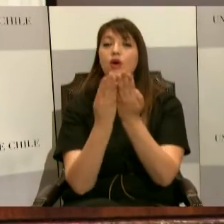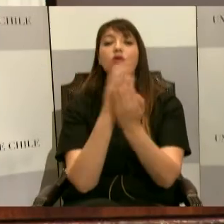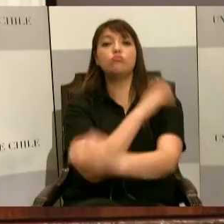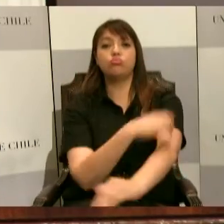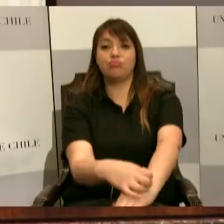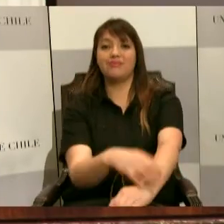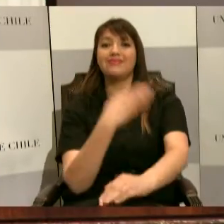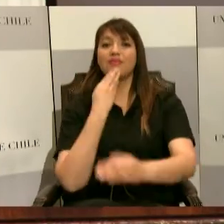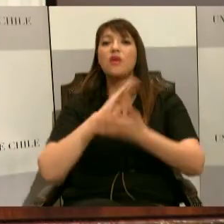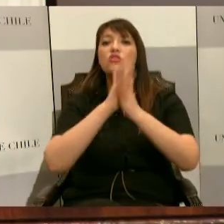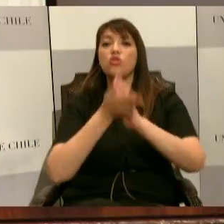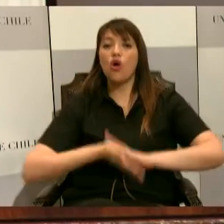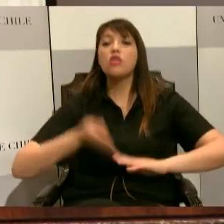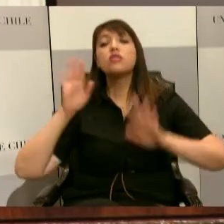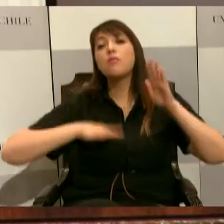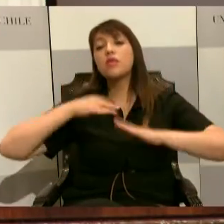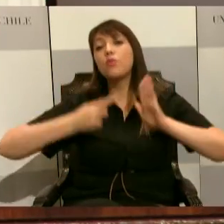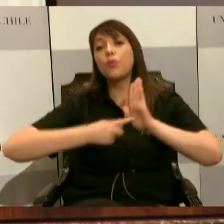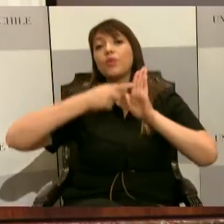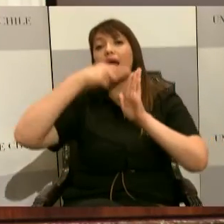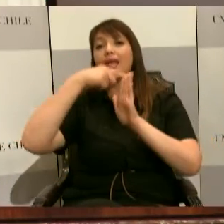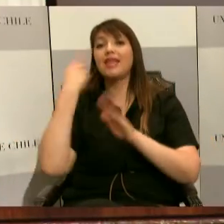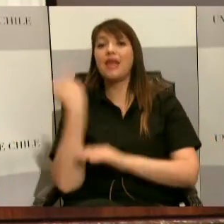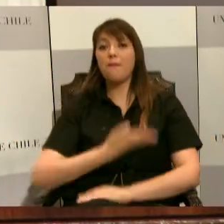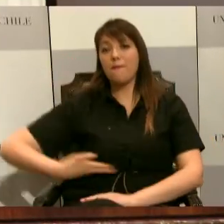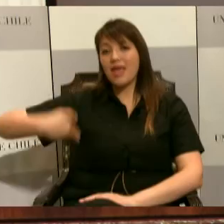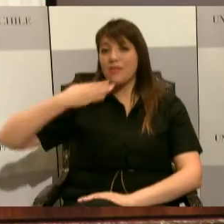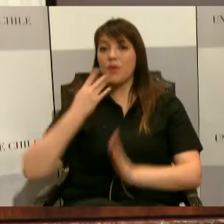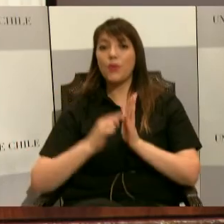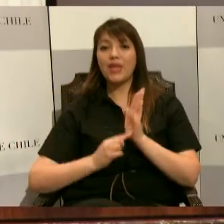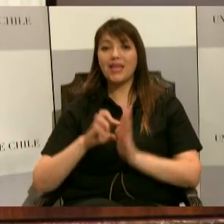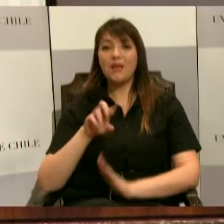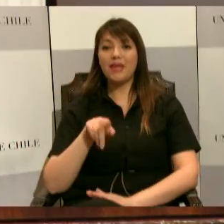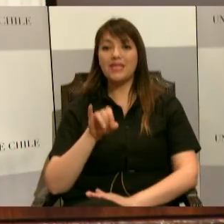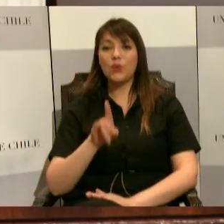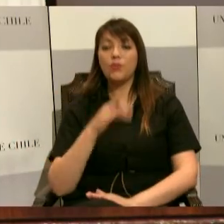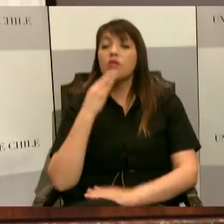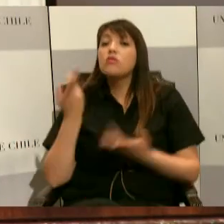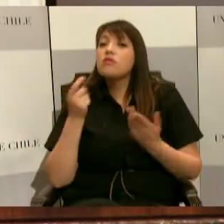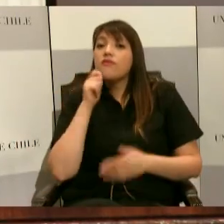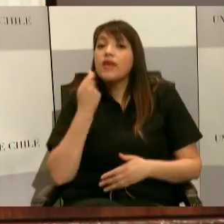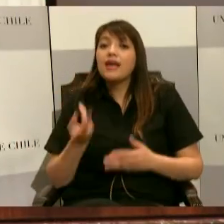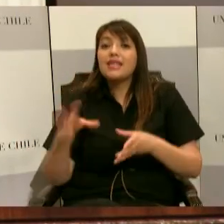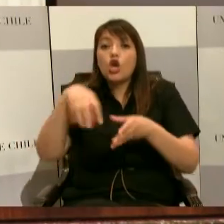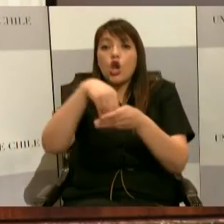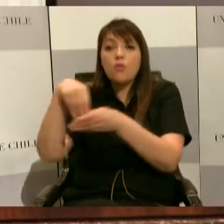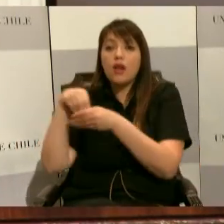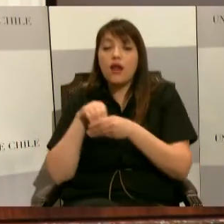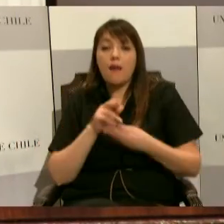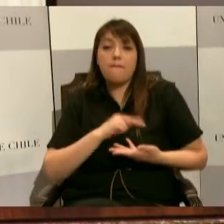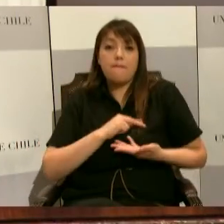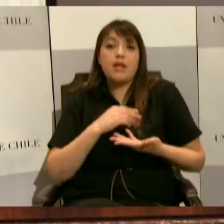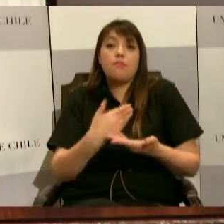región a partir del ranking de las notas de enseñanza media y los puntajes de la PSU. Esto significa que se incorporará a la